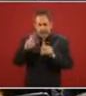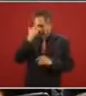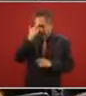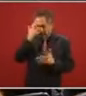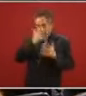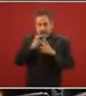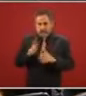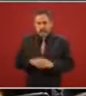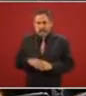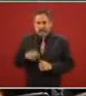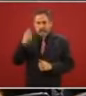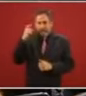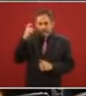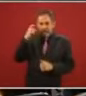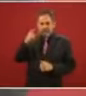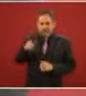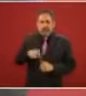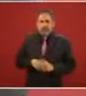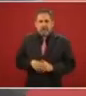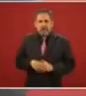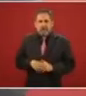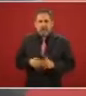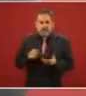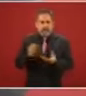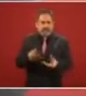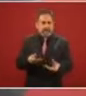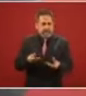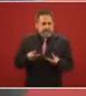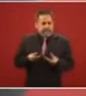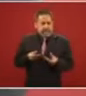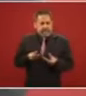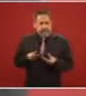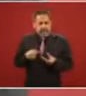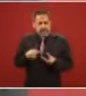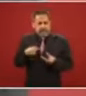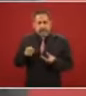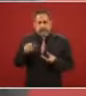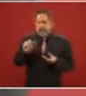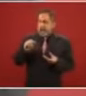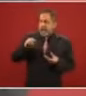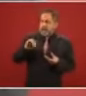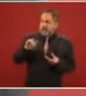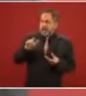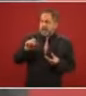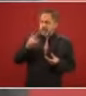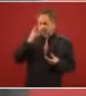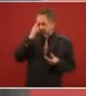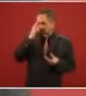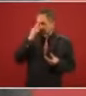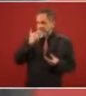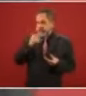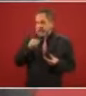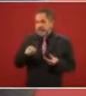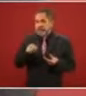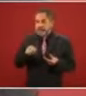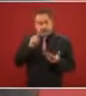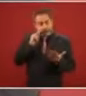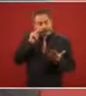Pero, ¿en Querétaro? Sí, en Querétaro me entregaron la carpeta, a Mialco, me acuerdo bien. Y ahí